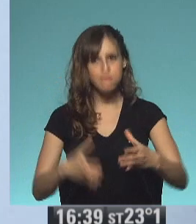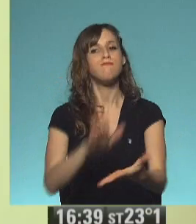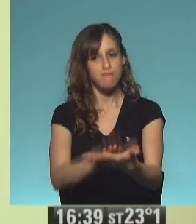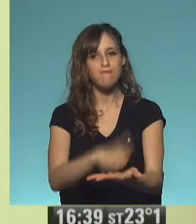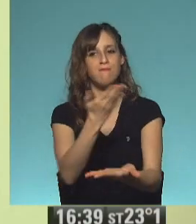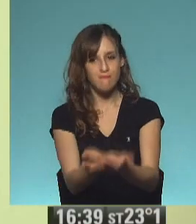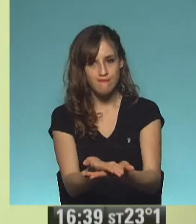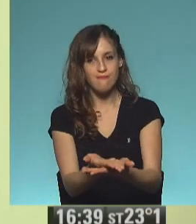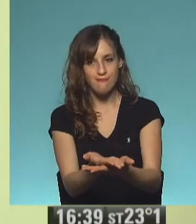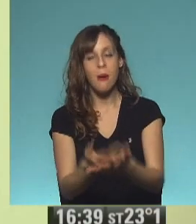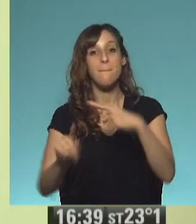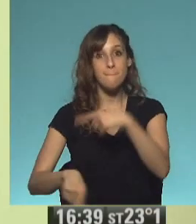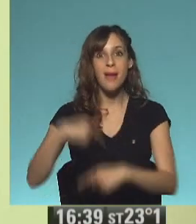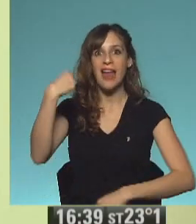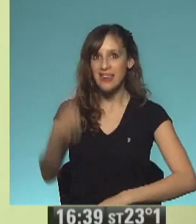mañana habrá acá